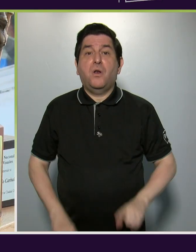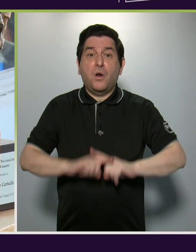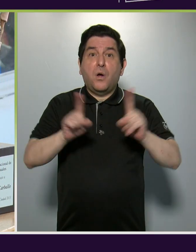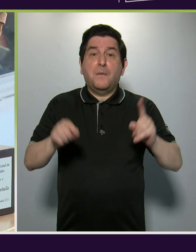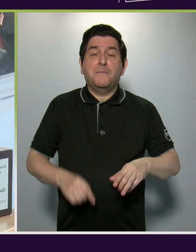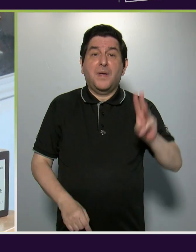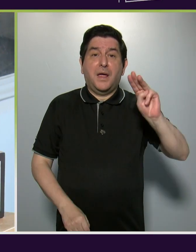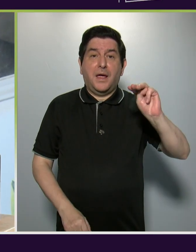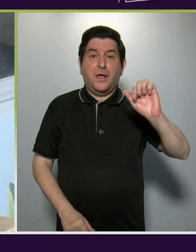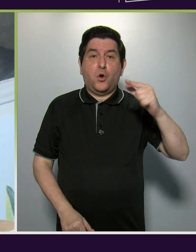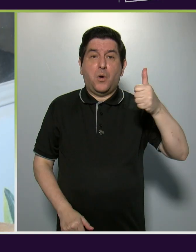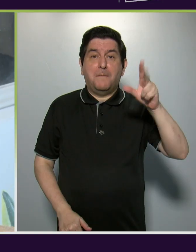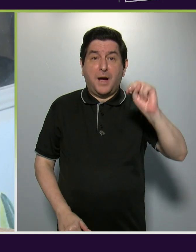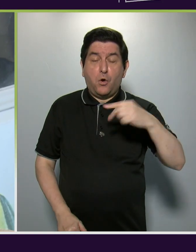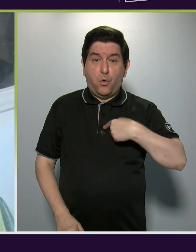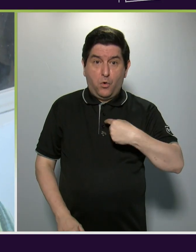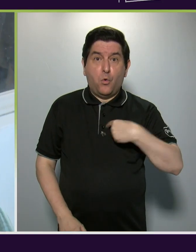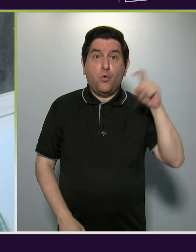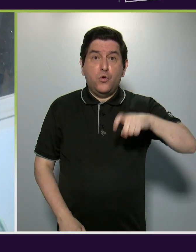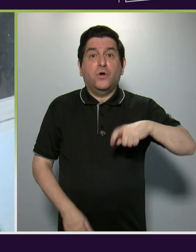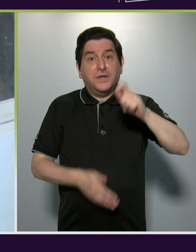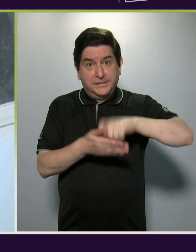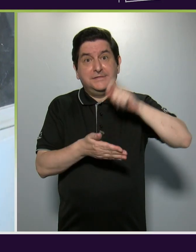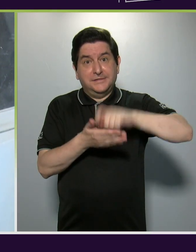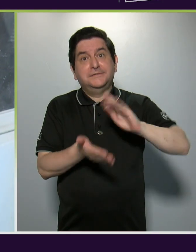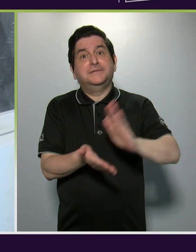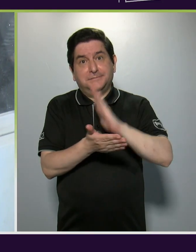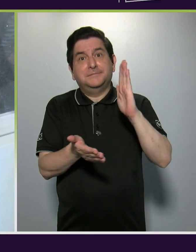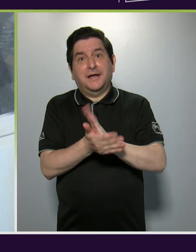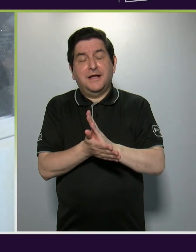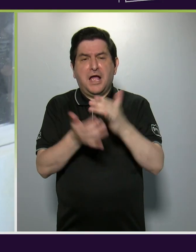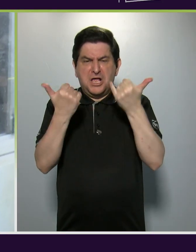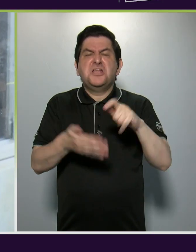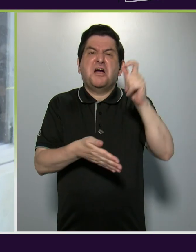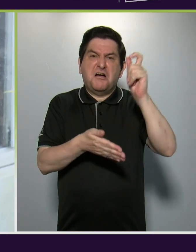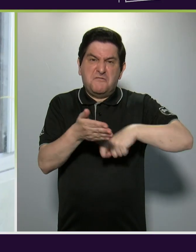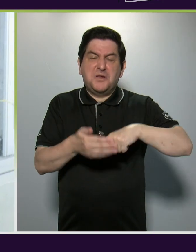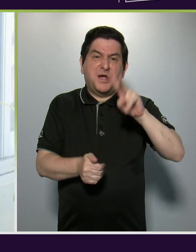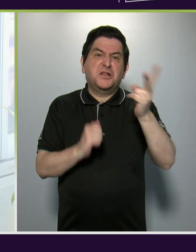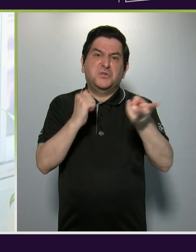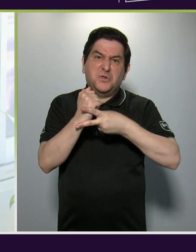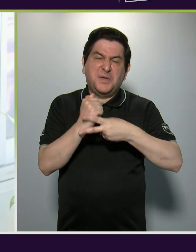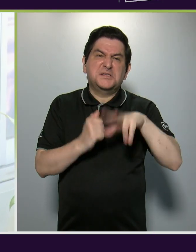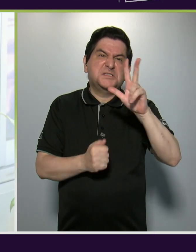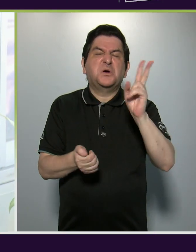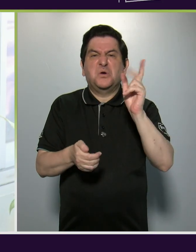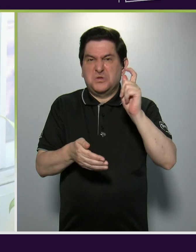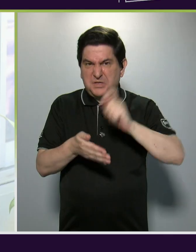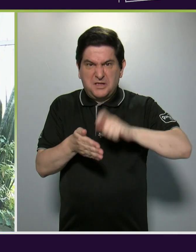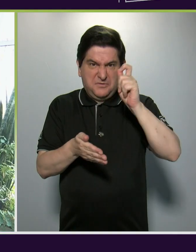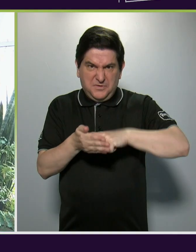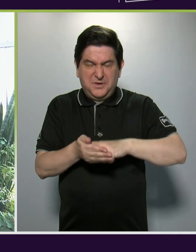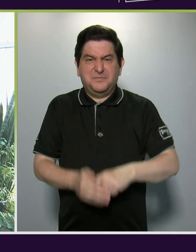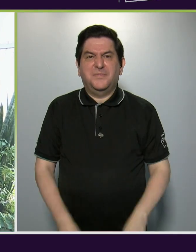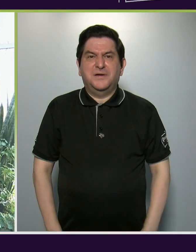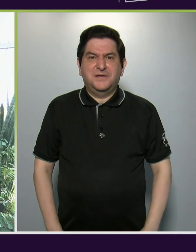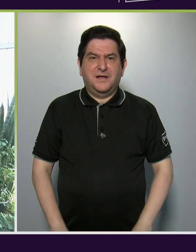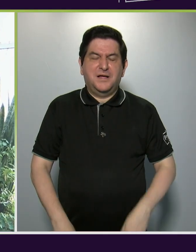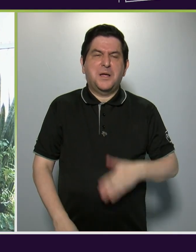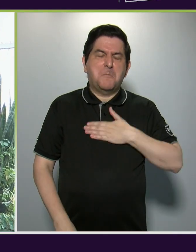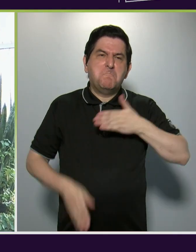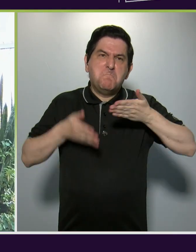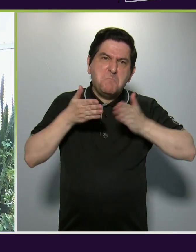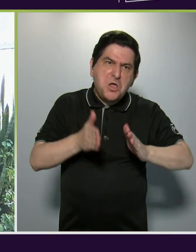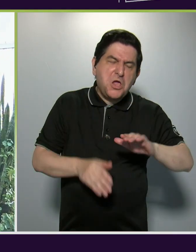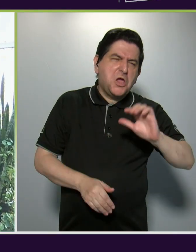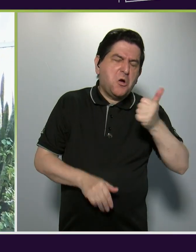Magón uno se involucra porque hay que firmar un papelito. Entonces digamos que ya lo había firmado 2 veces o 3 veces. Por movimiento de mi hijo y el